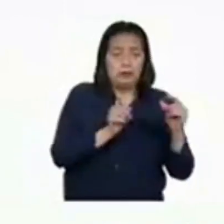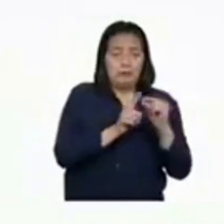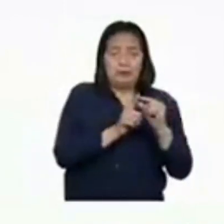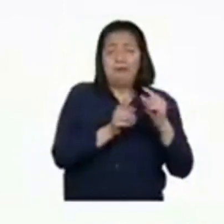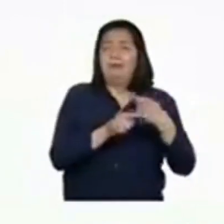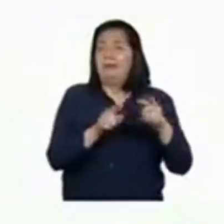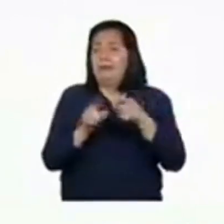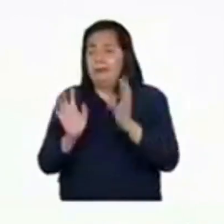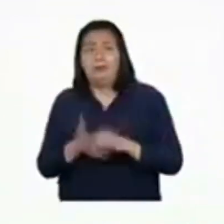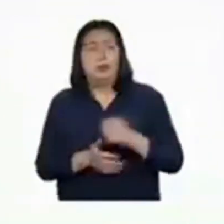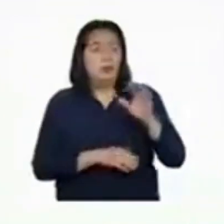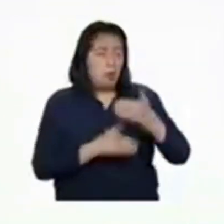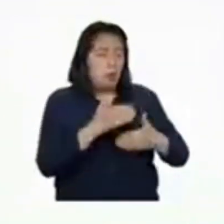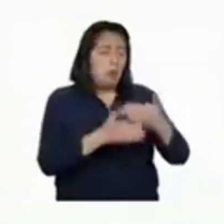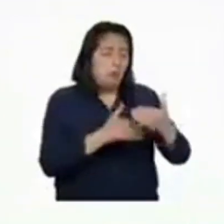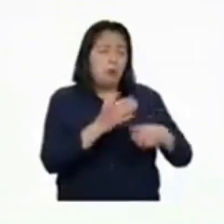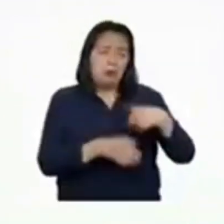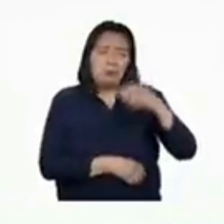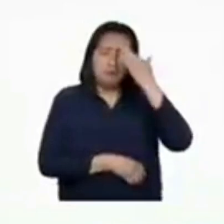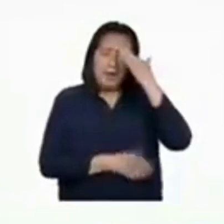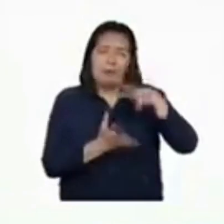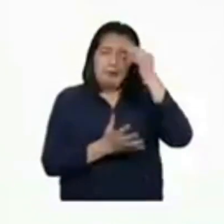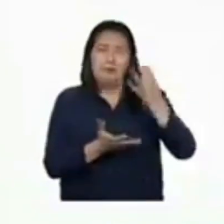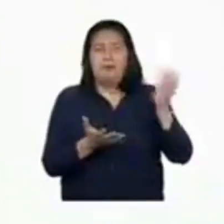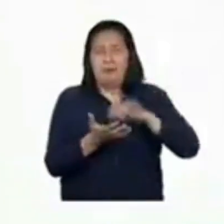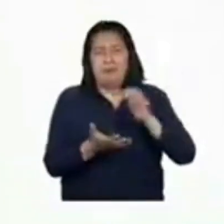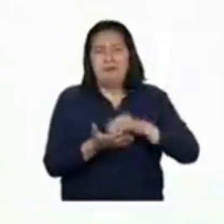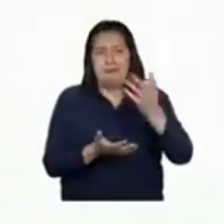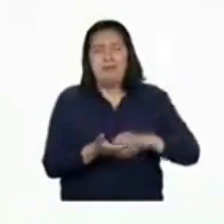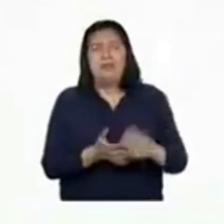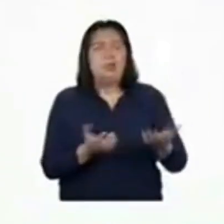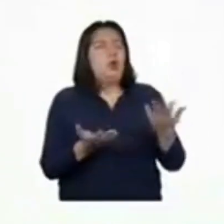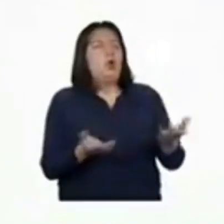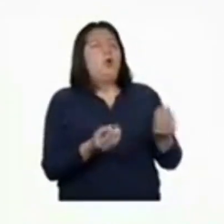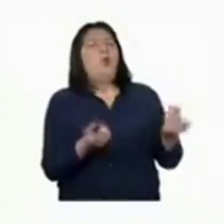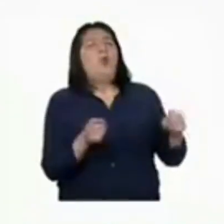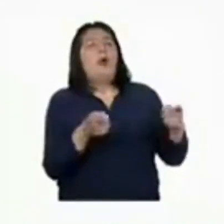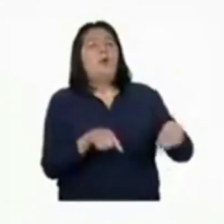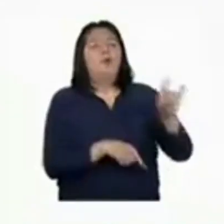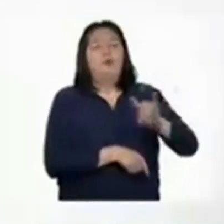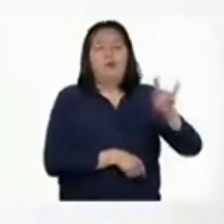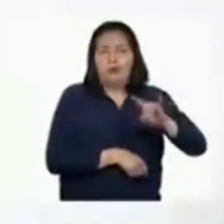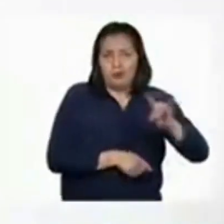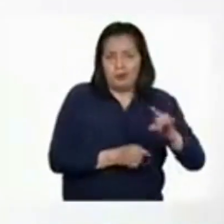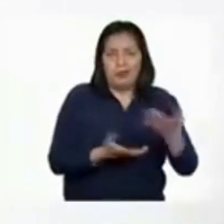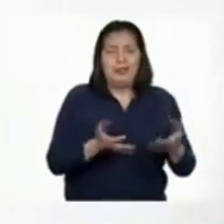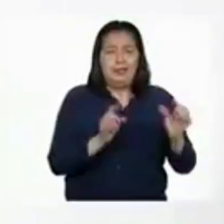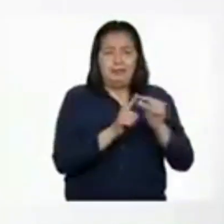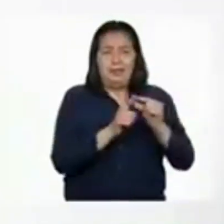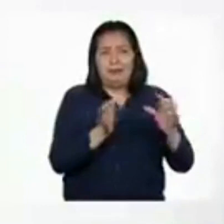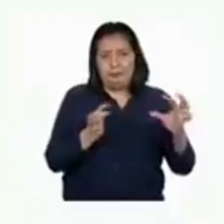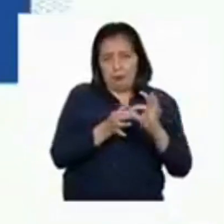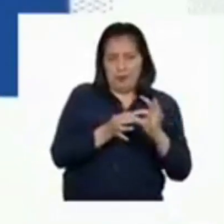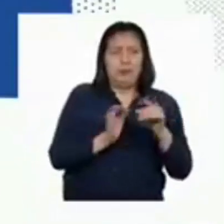su función. Poco a poco iremos conociendo más y aprendiendo en qué ocasiones se usa cada uno. Vamos a